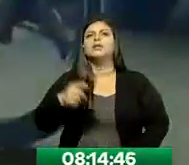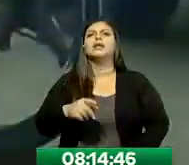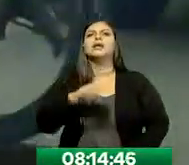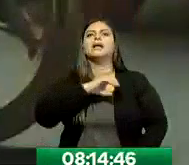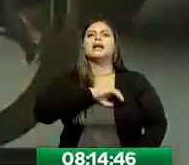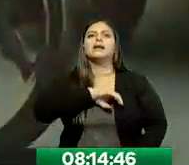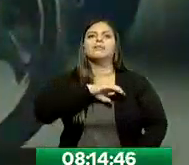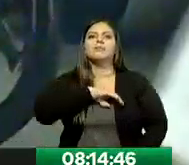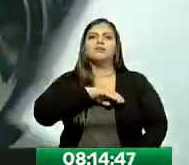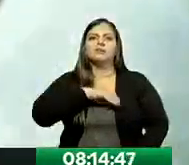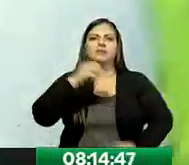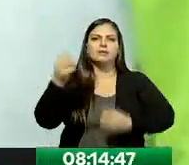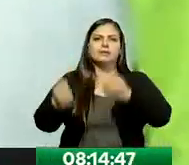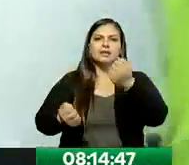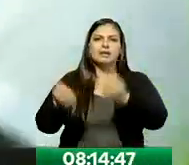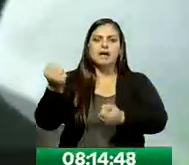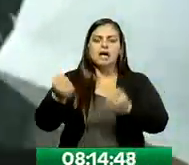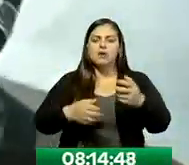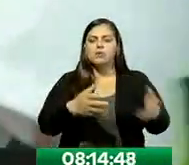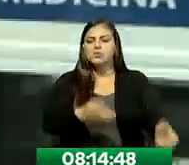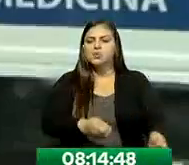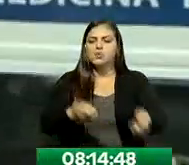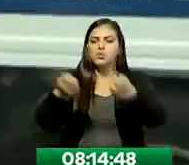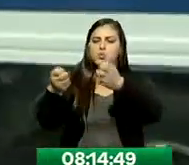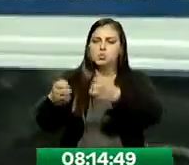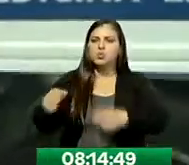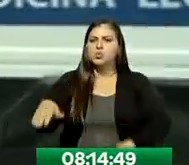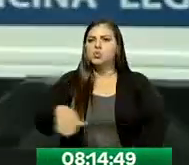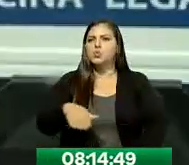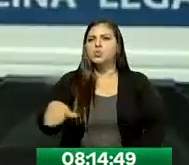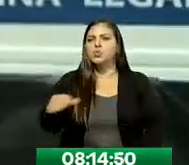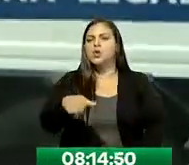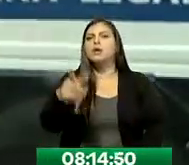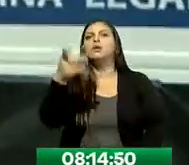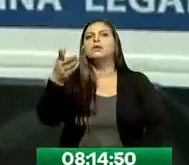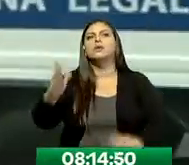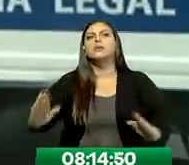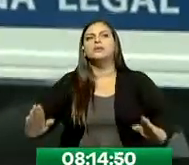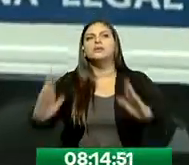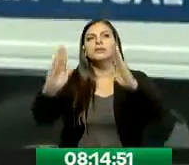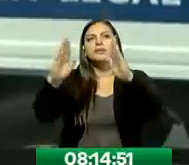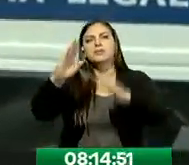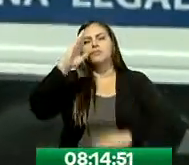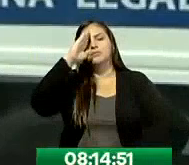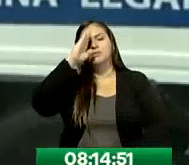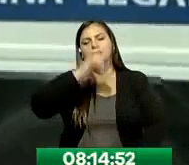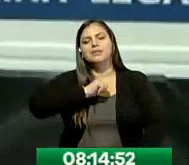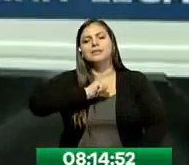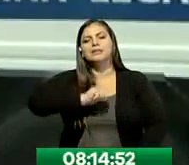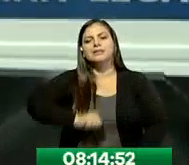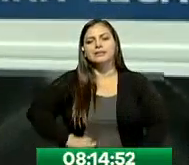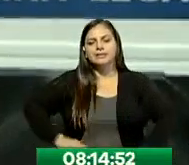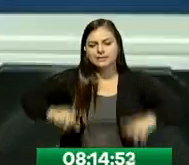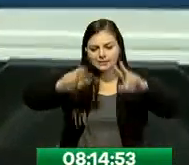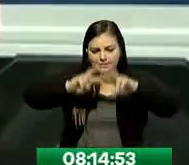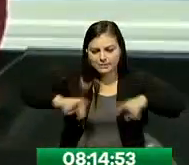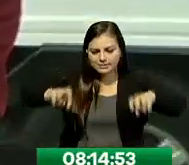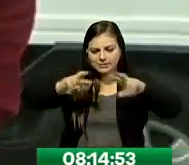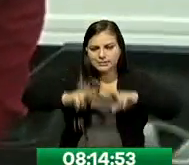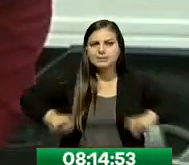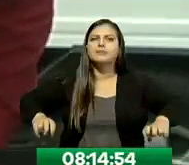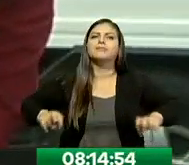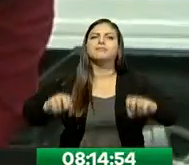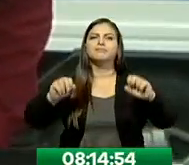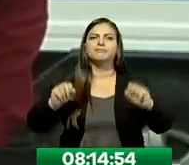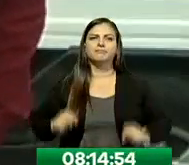este momento va a ser trasladado hacia el laboratorio de medicina legal para el trámite de ley. Queridos